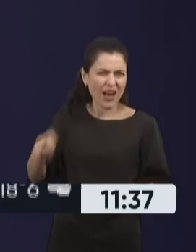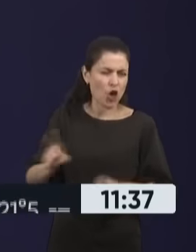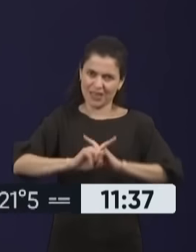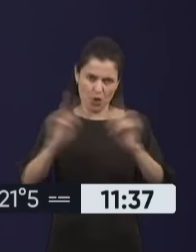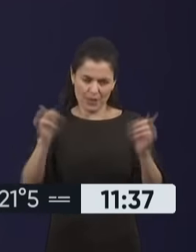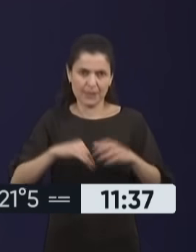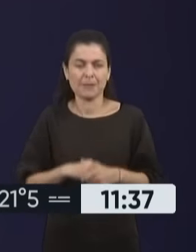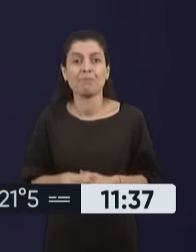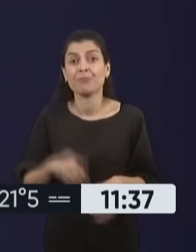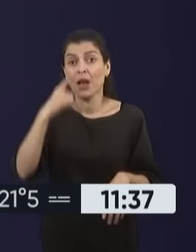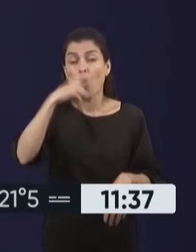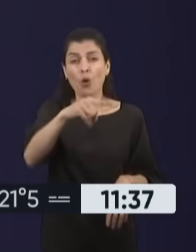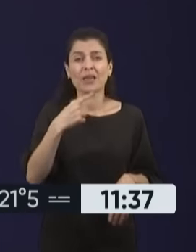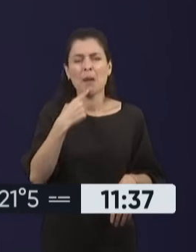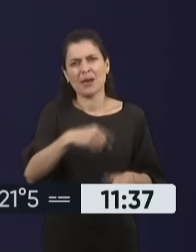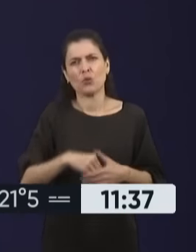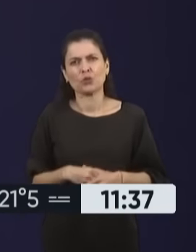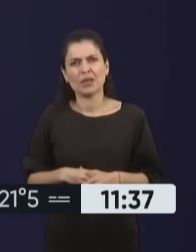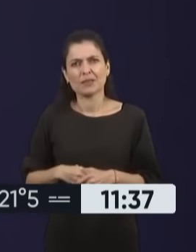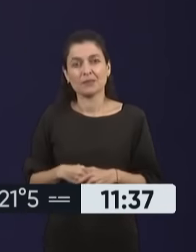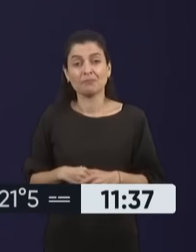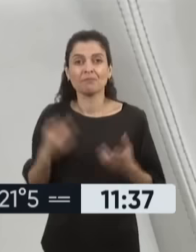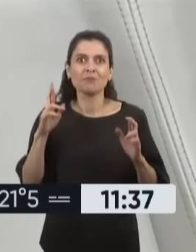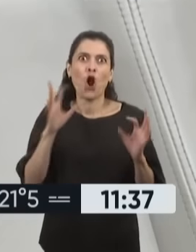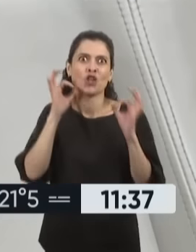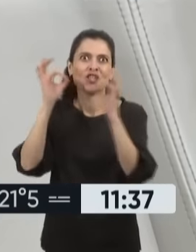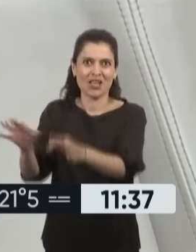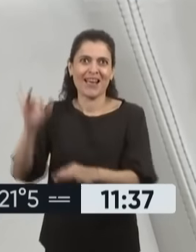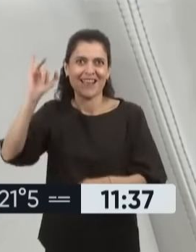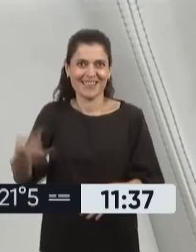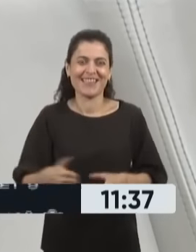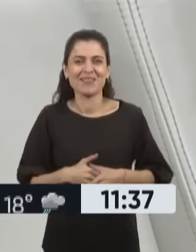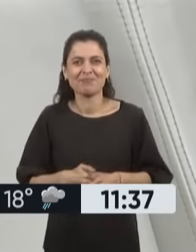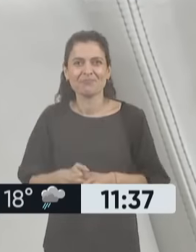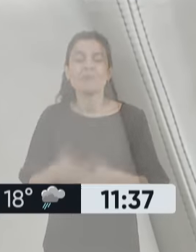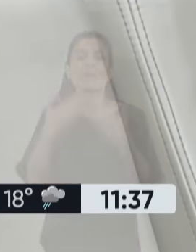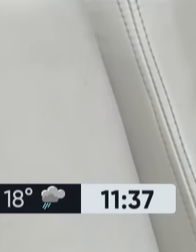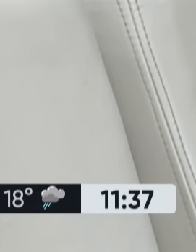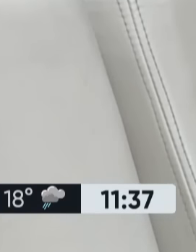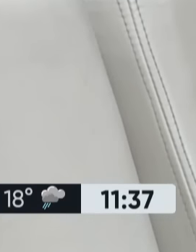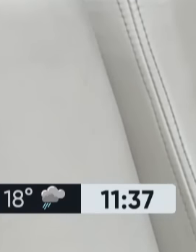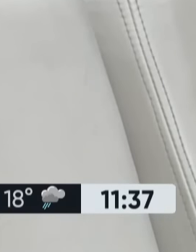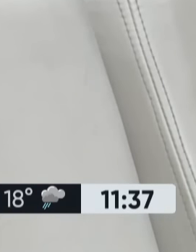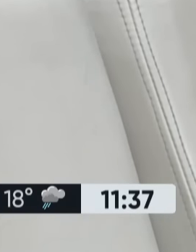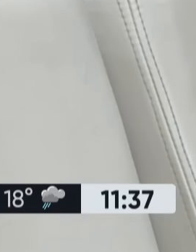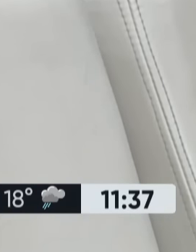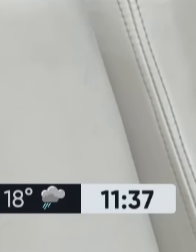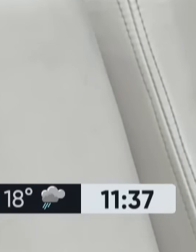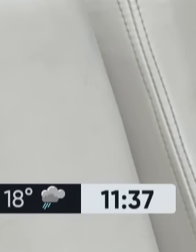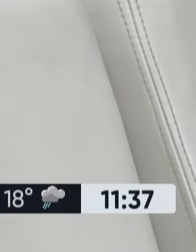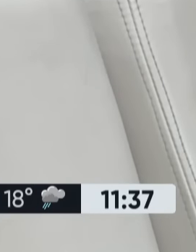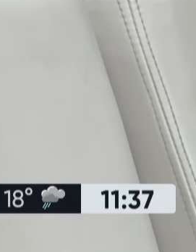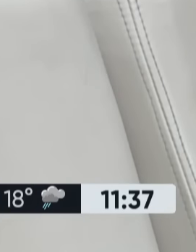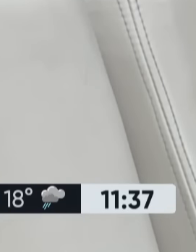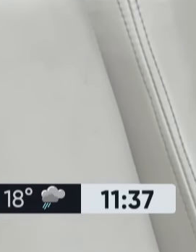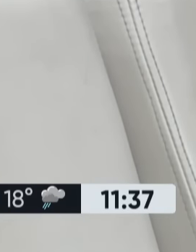última pregunta llegamos llegamos Buen día Vocero Muchas gracias por la acción de las preguntas por favor